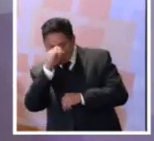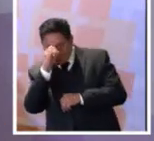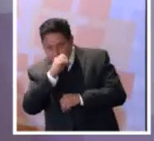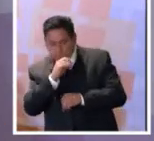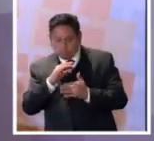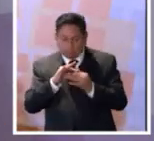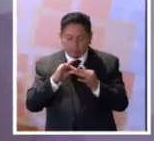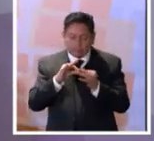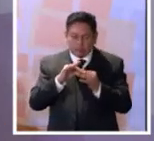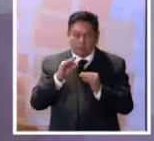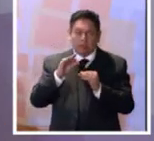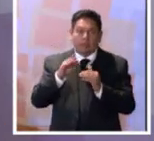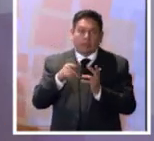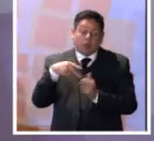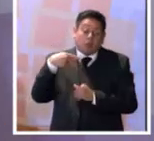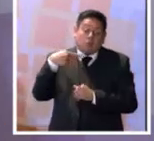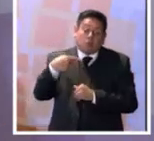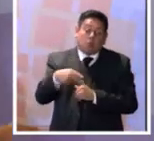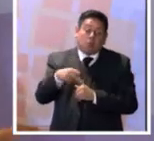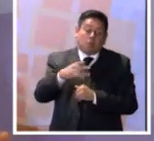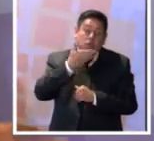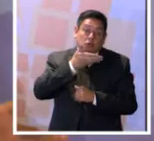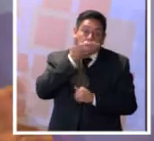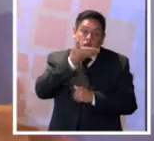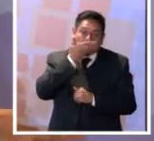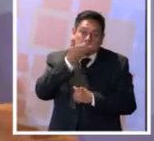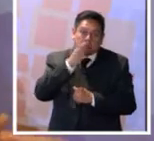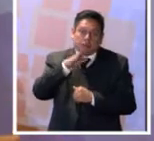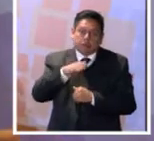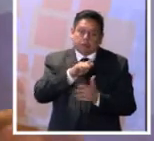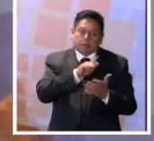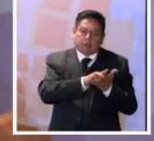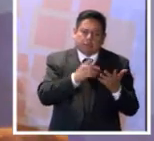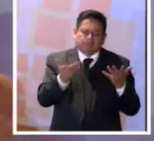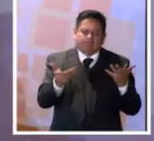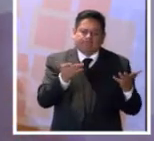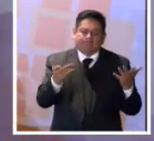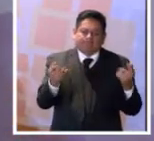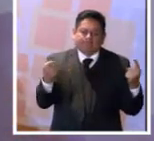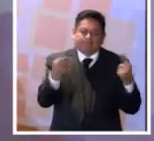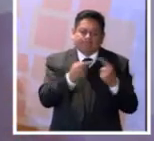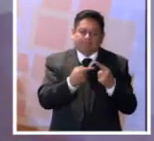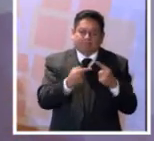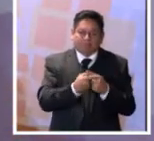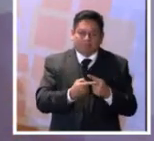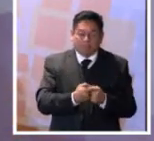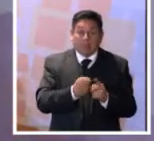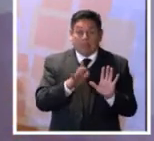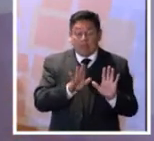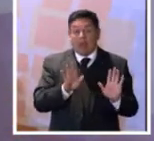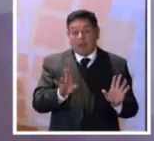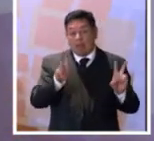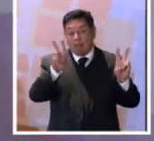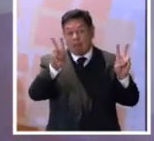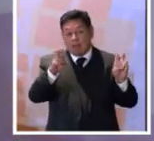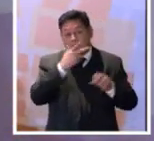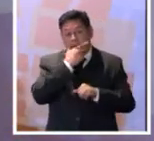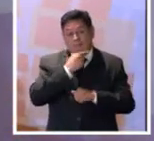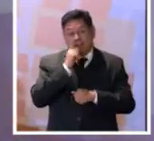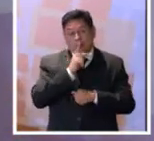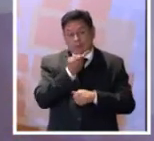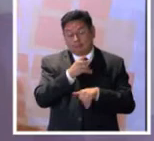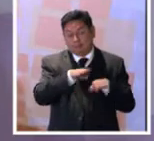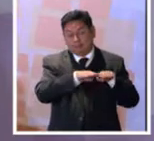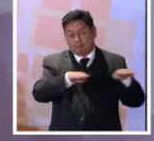de sistemas normativos internos, además del tema de perspectiva de género, esta tiene que convivir con la